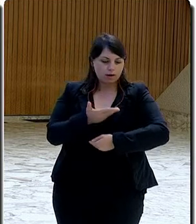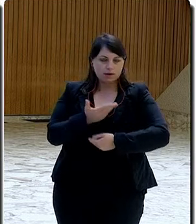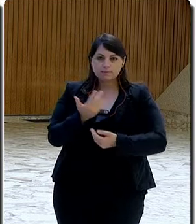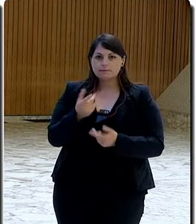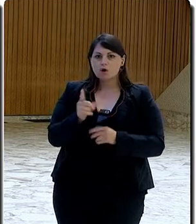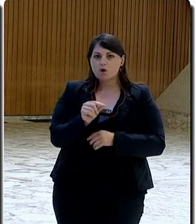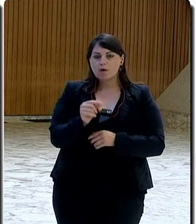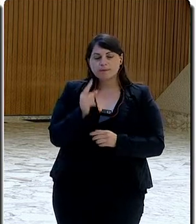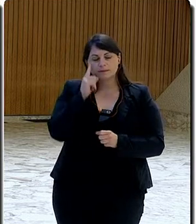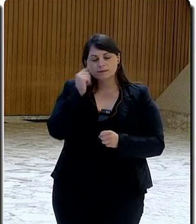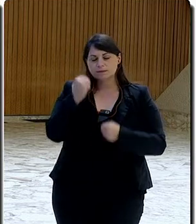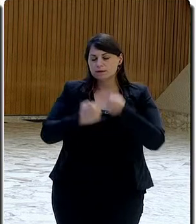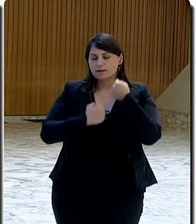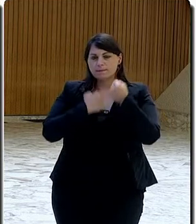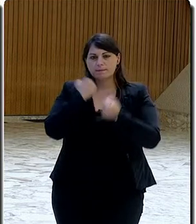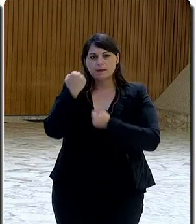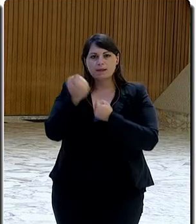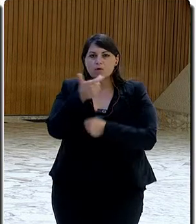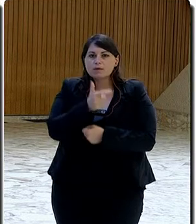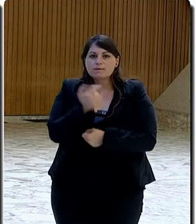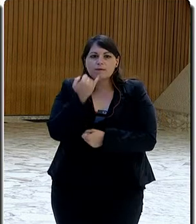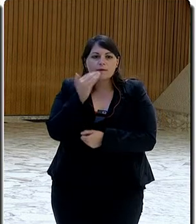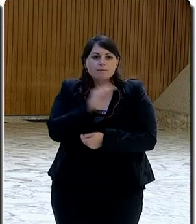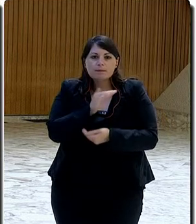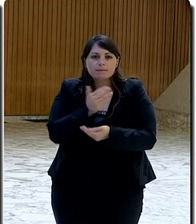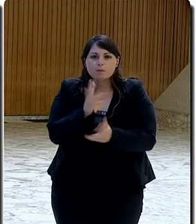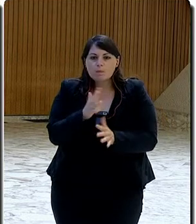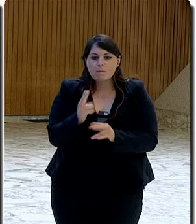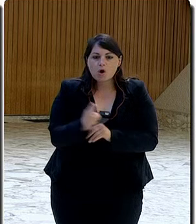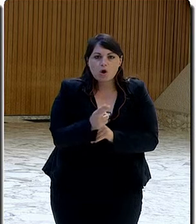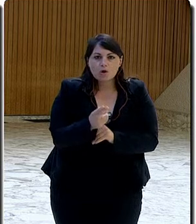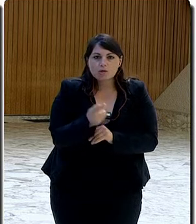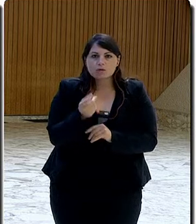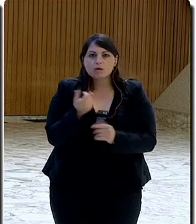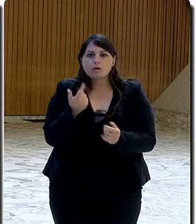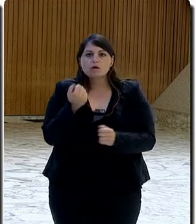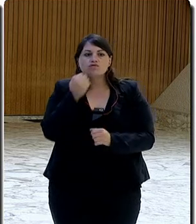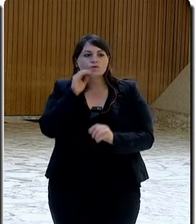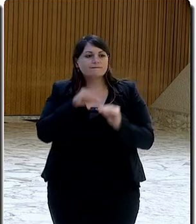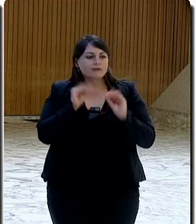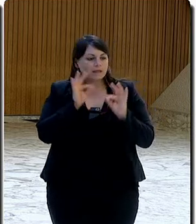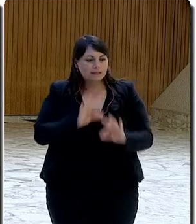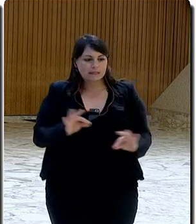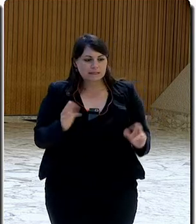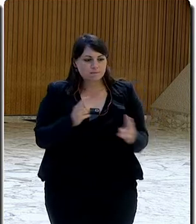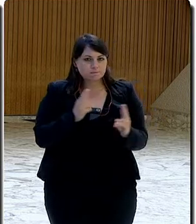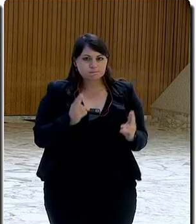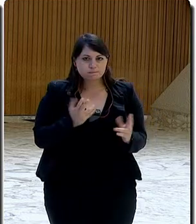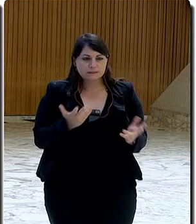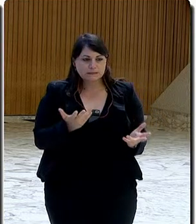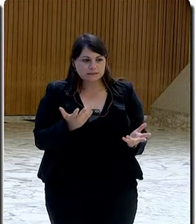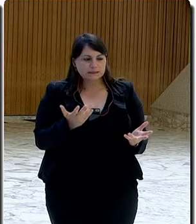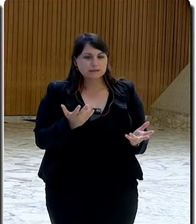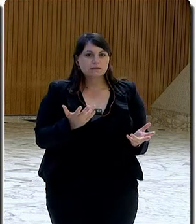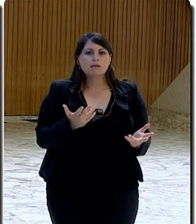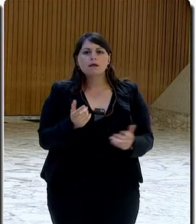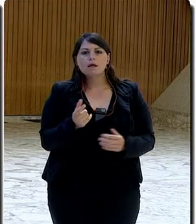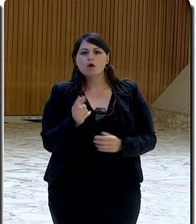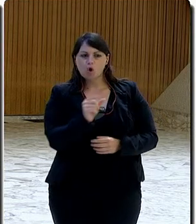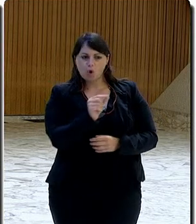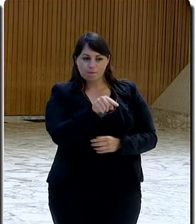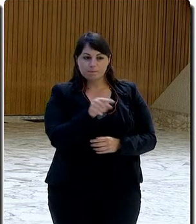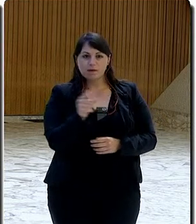niño se moría y no podían hacer nada. Un vecino de la pareja le dijo a nuestro hombre, «¿Por qué no